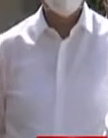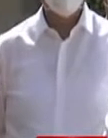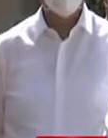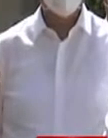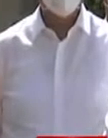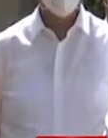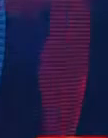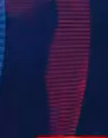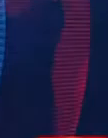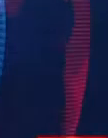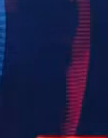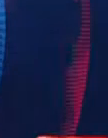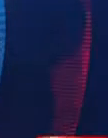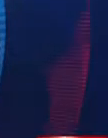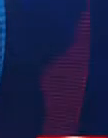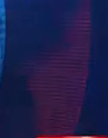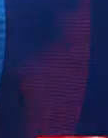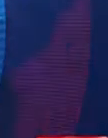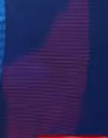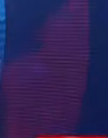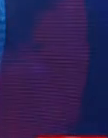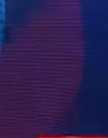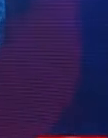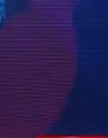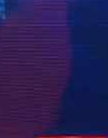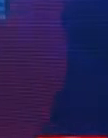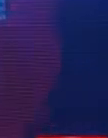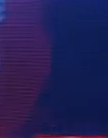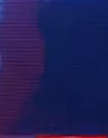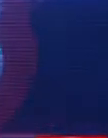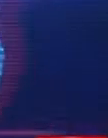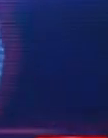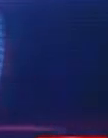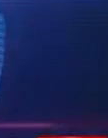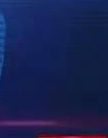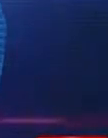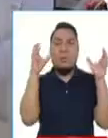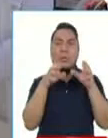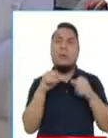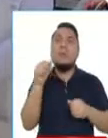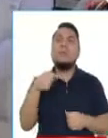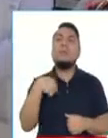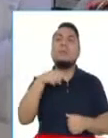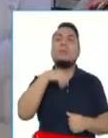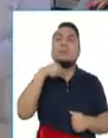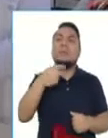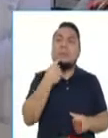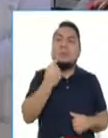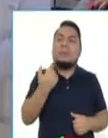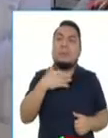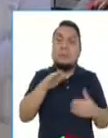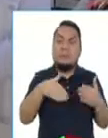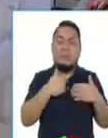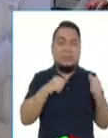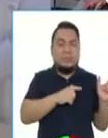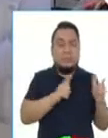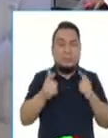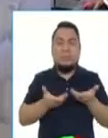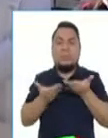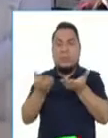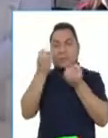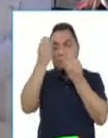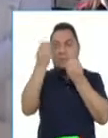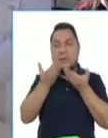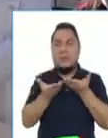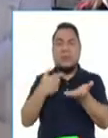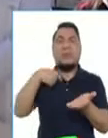se refirió acerca de la citación de la Comisión de Fiscalización del Congreso. Nosotros hemos dicho que estamos dispuestos a dar la